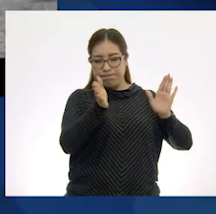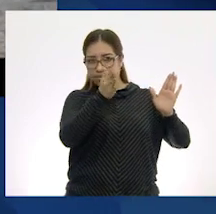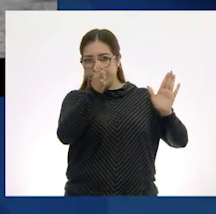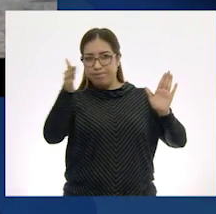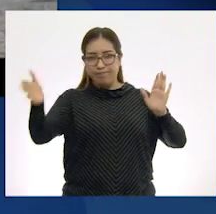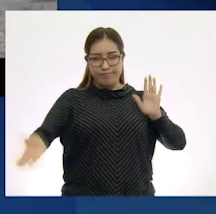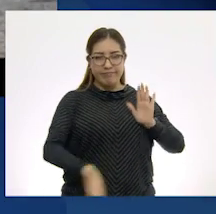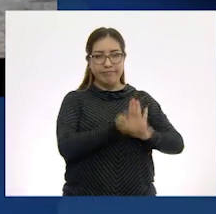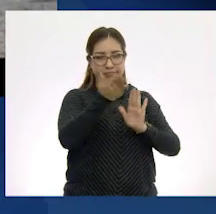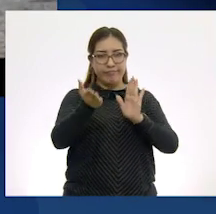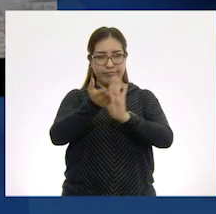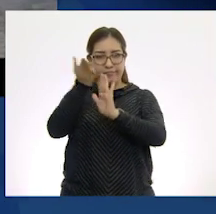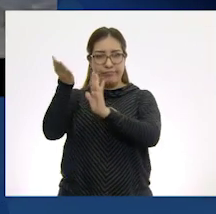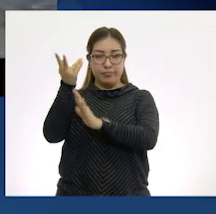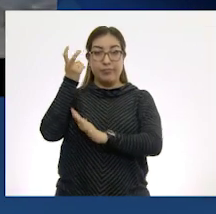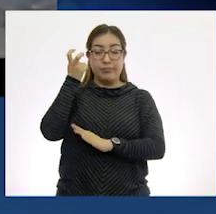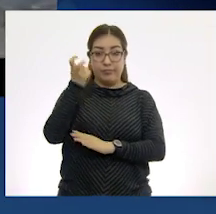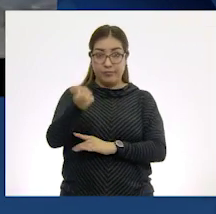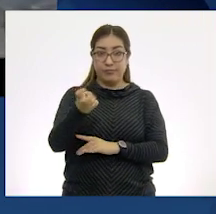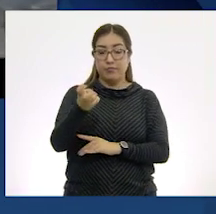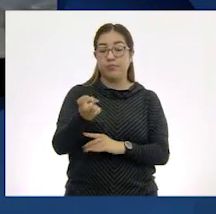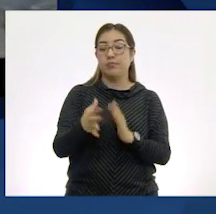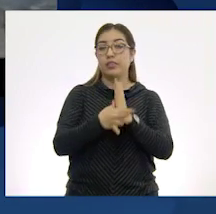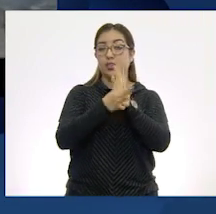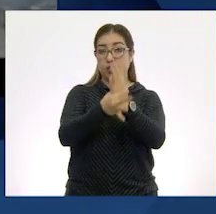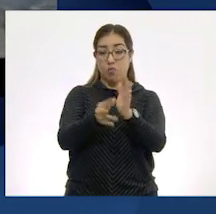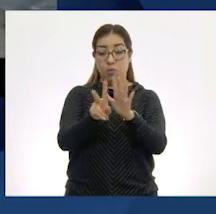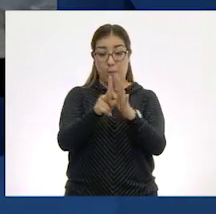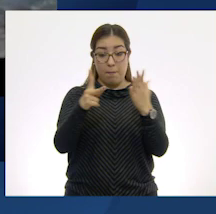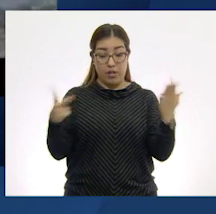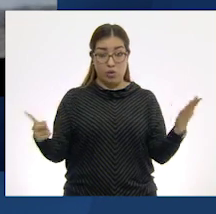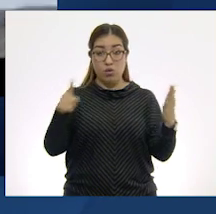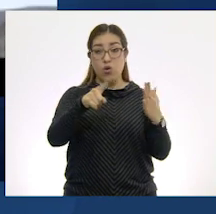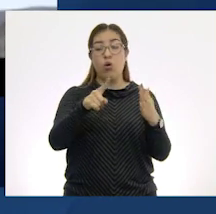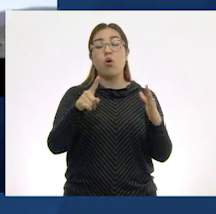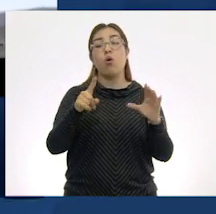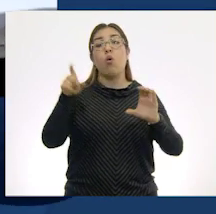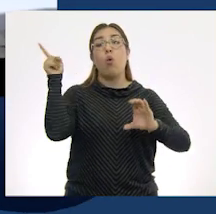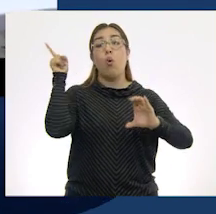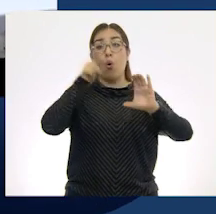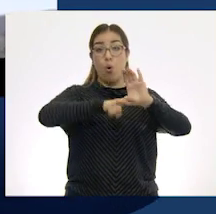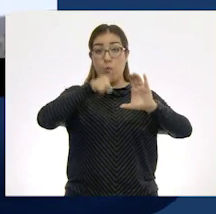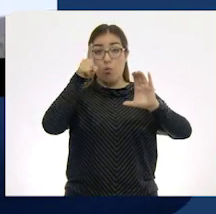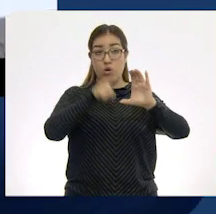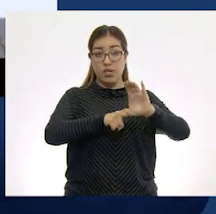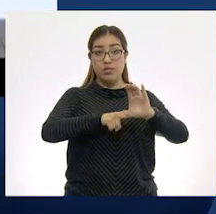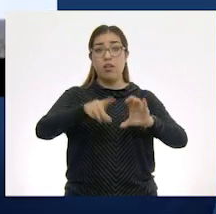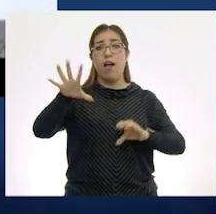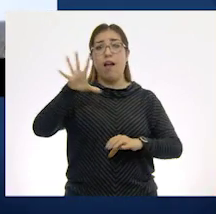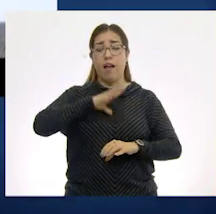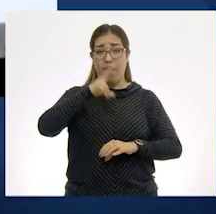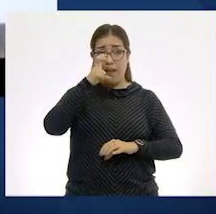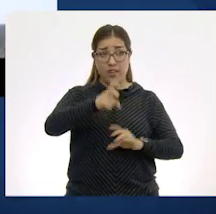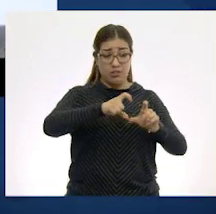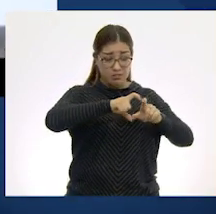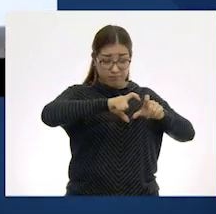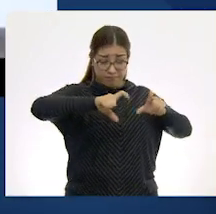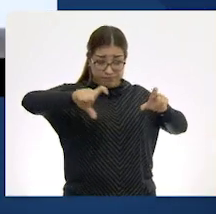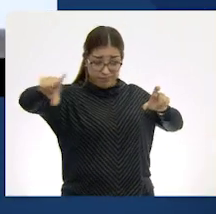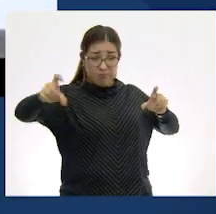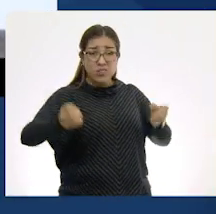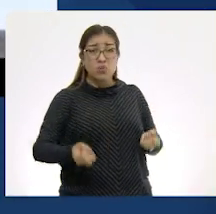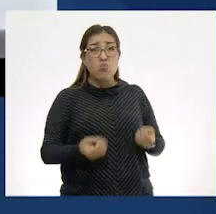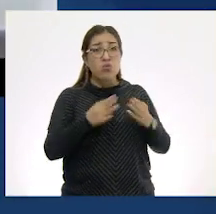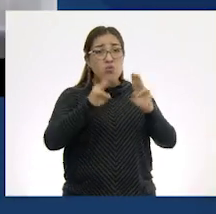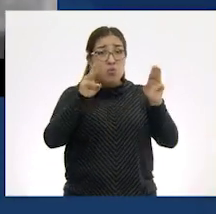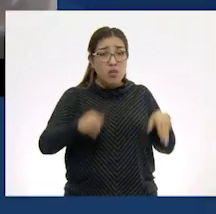De acuerdo con el Diario del Pueblo, el periódico oficial del Partido Comunista, esta edificación tiene una longitud superior a los